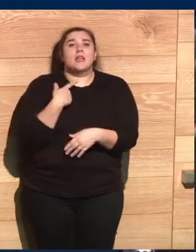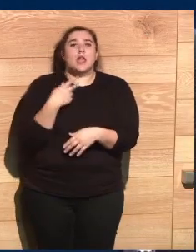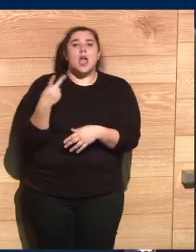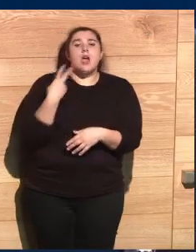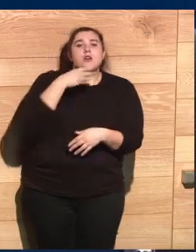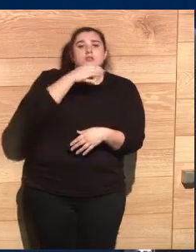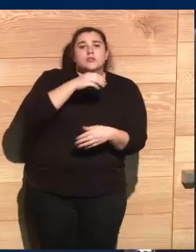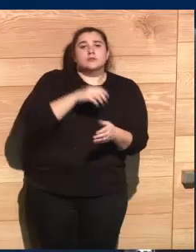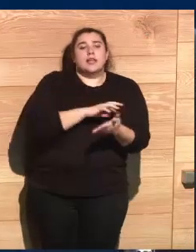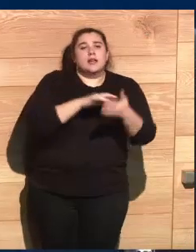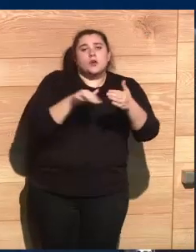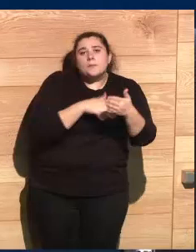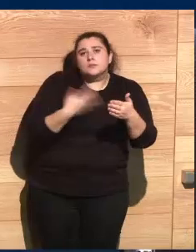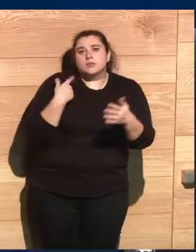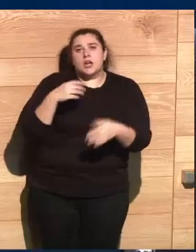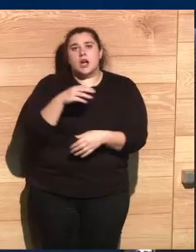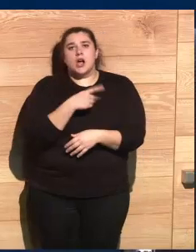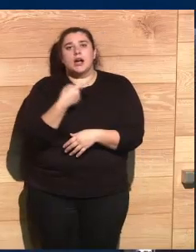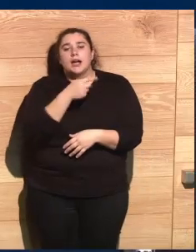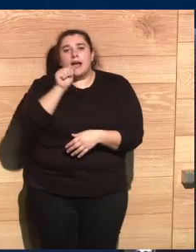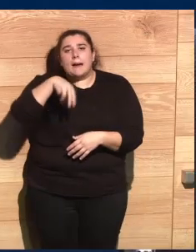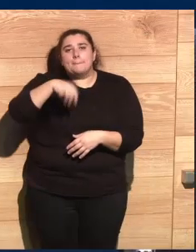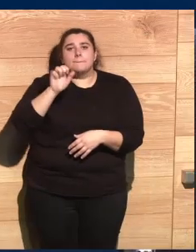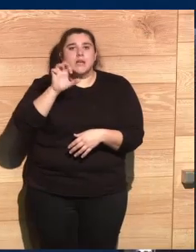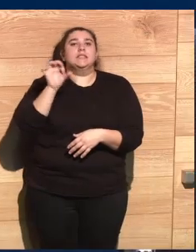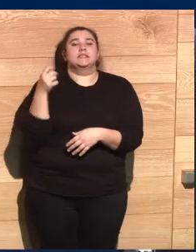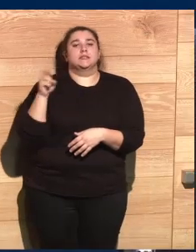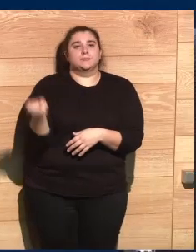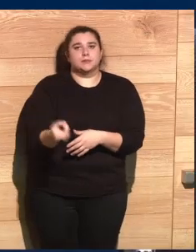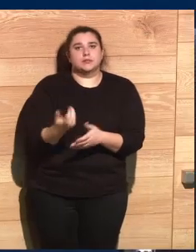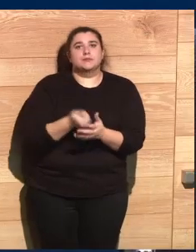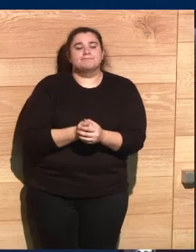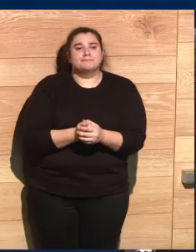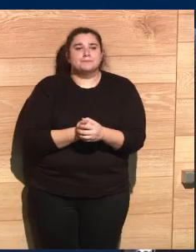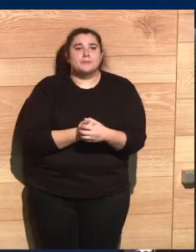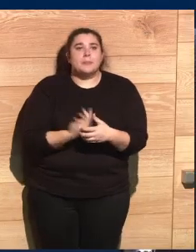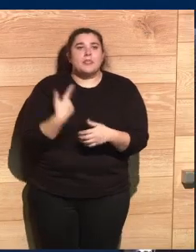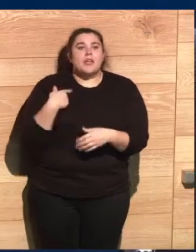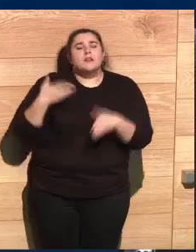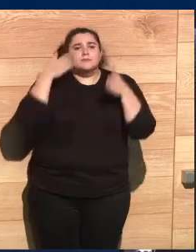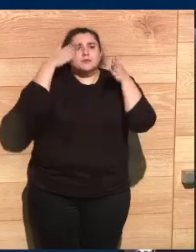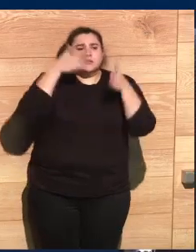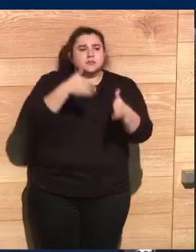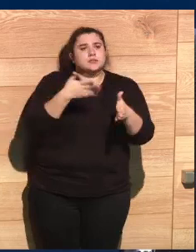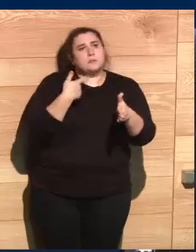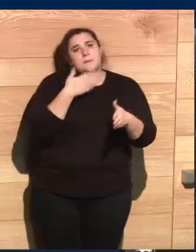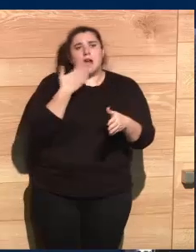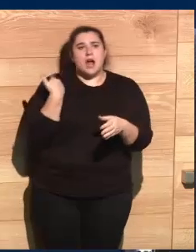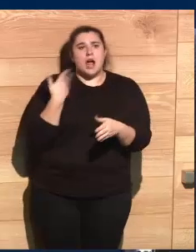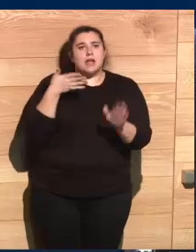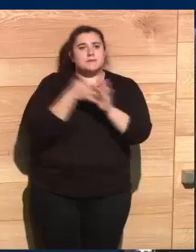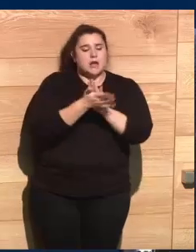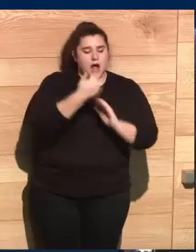Computer Games, Beyond Choices y Play Matters. Su investigación actual se centra en explicar el papel de